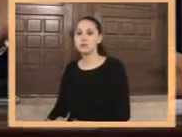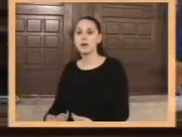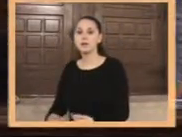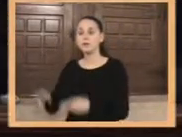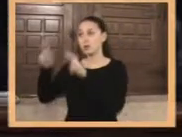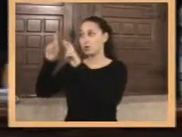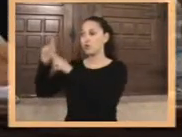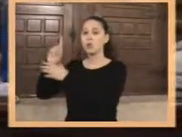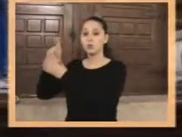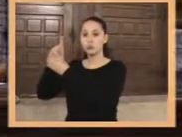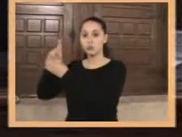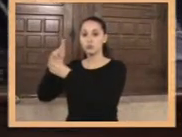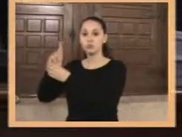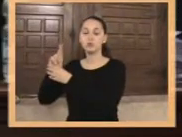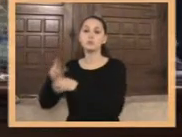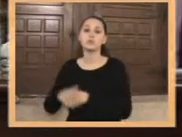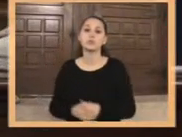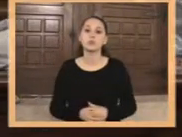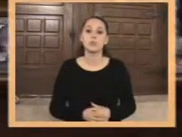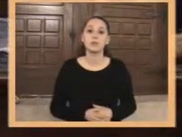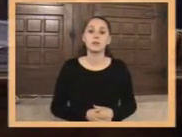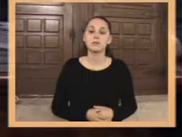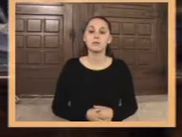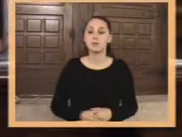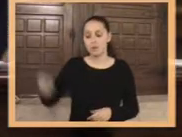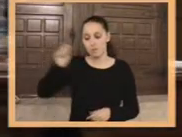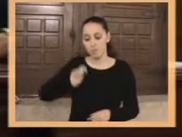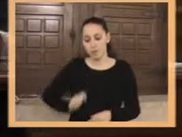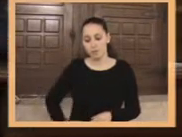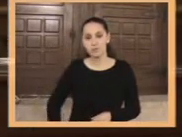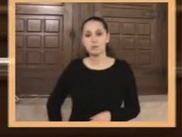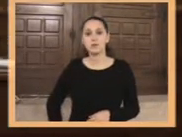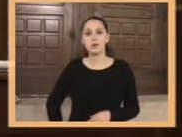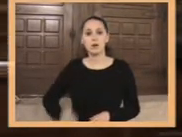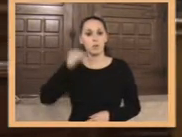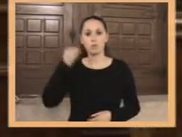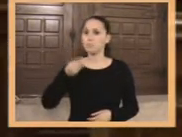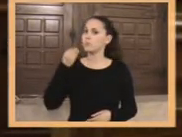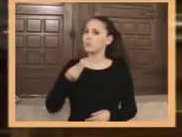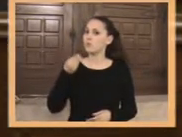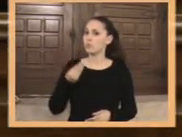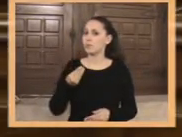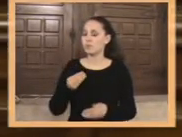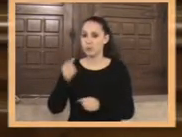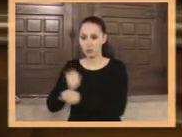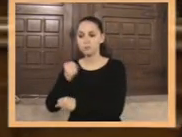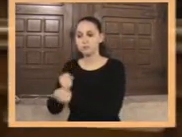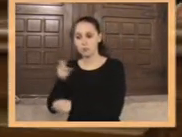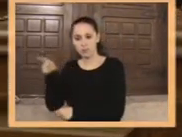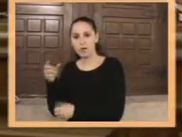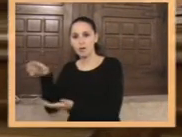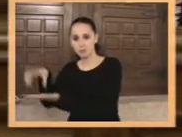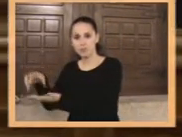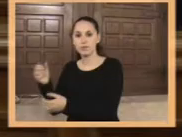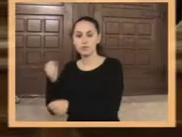será la de todos y particularmente de los profesionales magníficos que trabajan en ese centro y también de los usuarios del mismo,